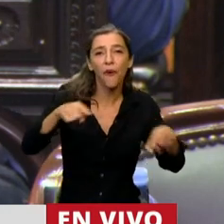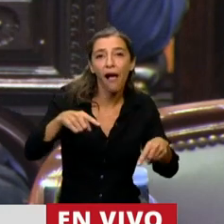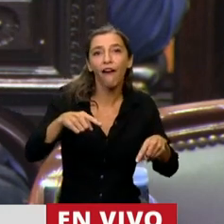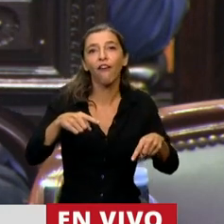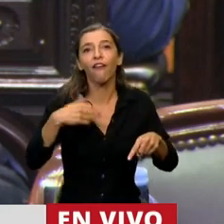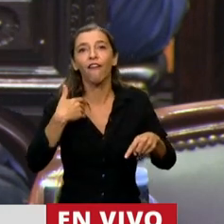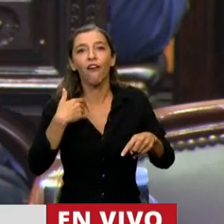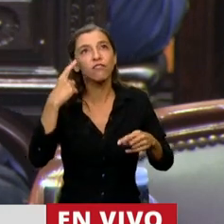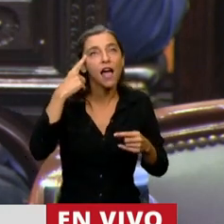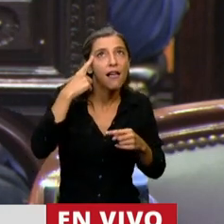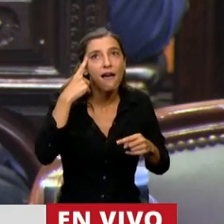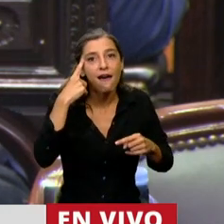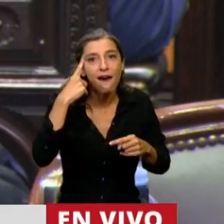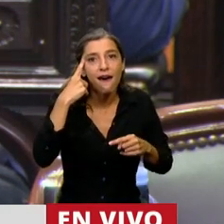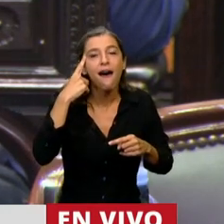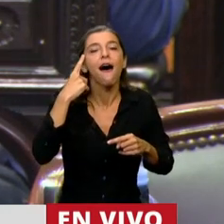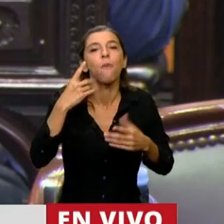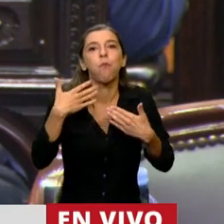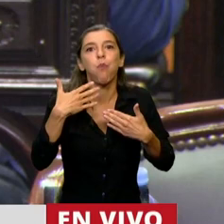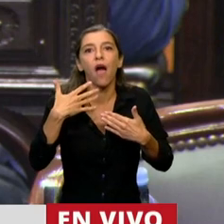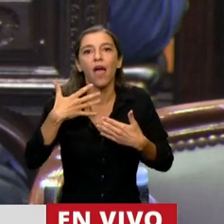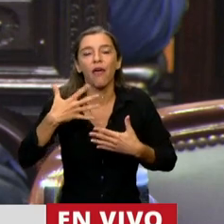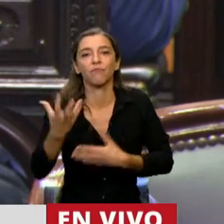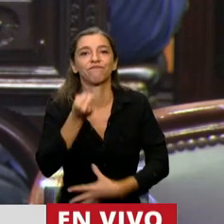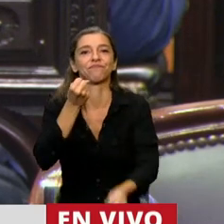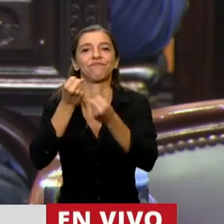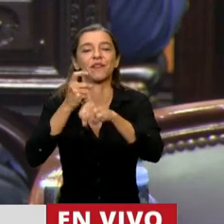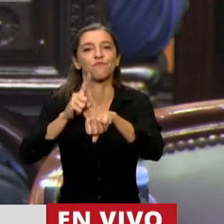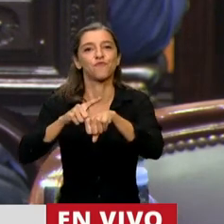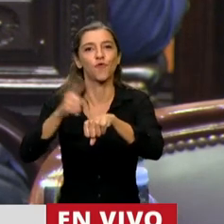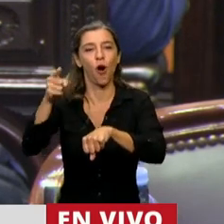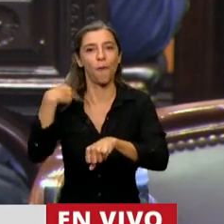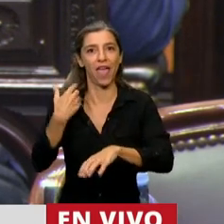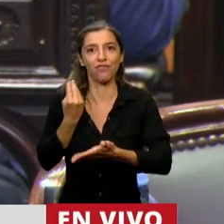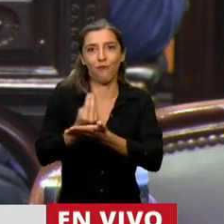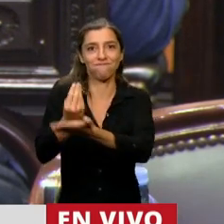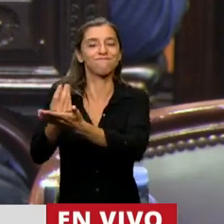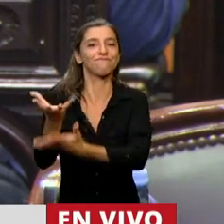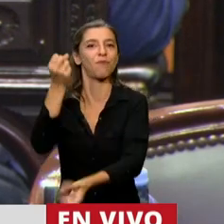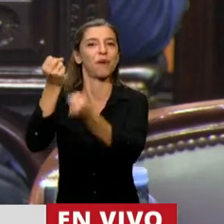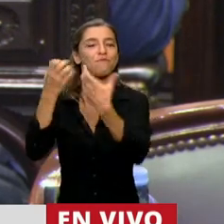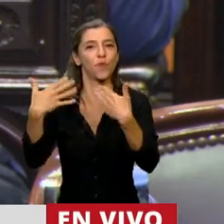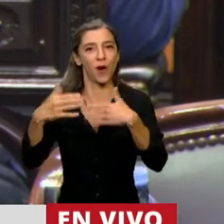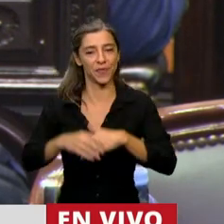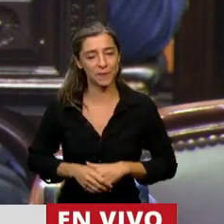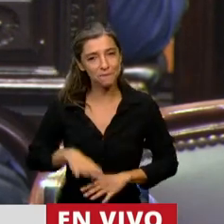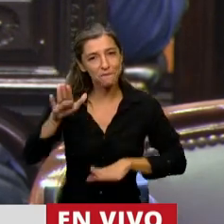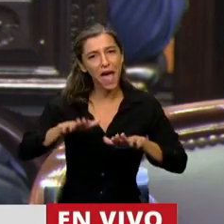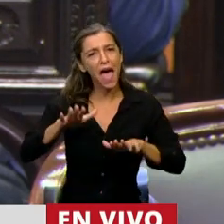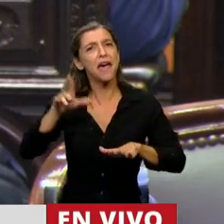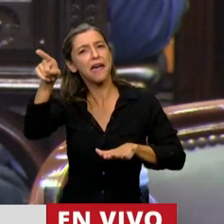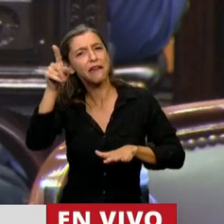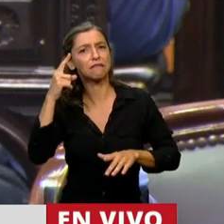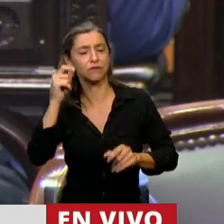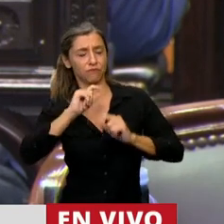cuando uno se va acercando al poder. Él mismo se sorprendía y a veces cuando venía a mi despacho me